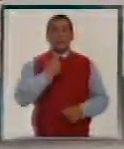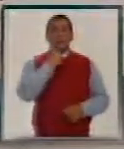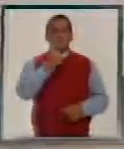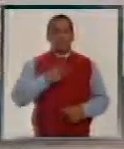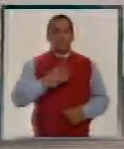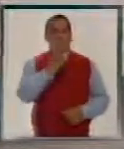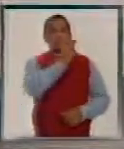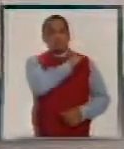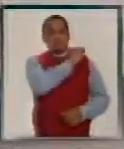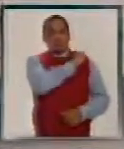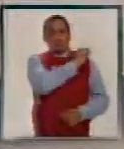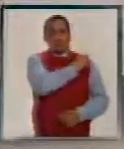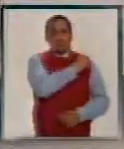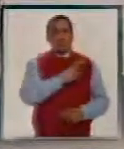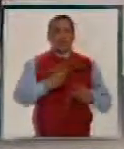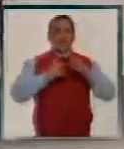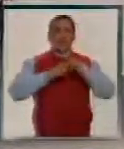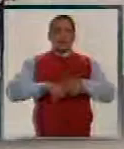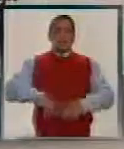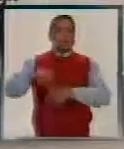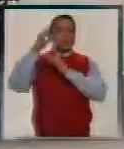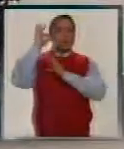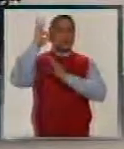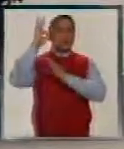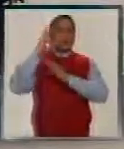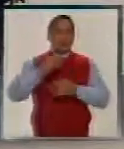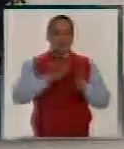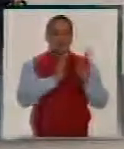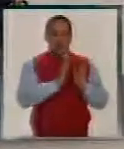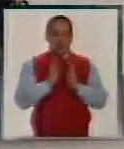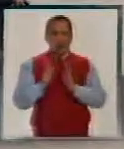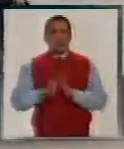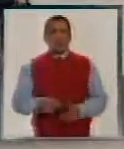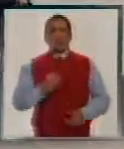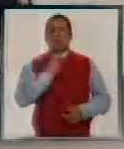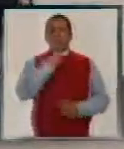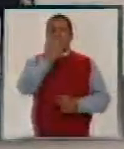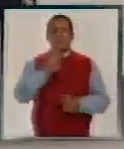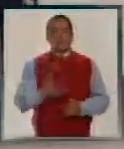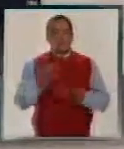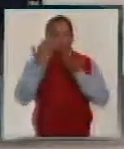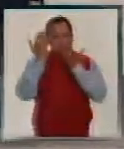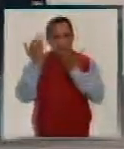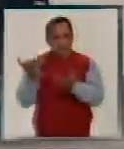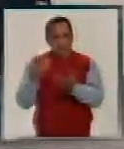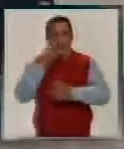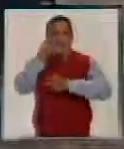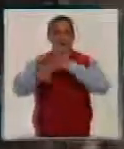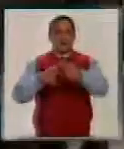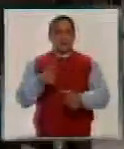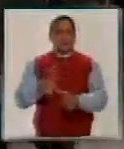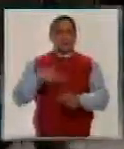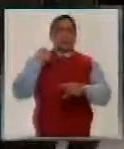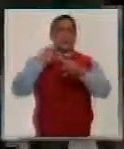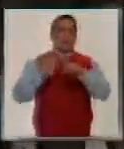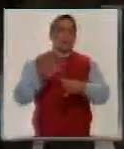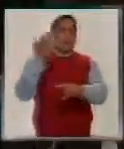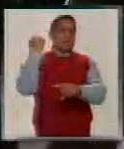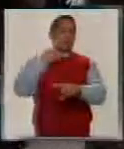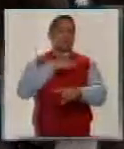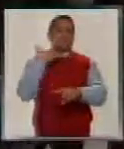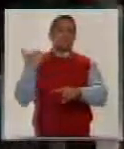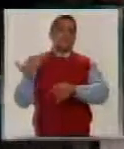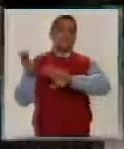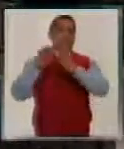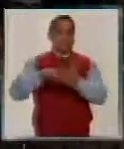Ricardo Howell Ballena, inició el discurso de orden haciendo un homenaje a aquellos integrantes de las Fuerzas Armadas que ofrendaron sus